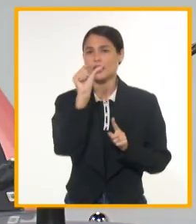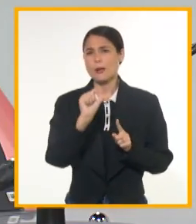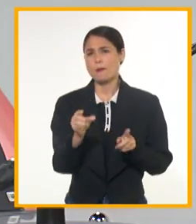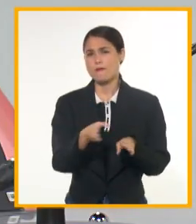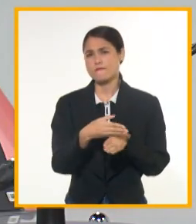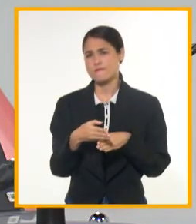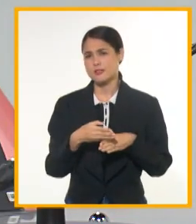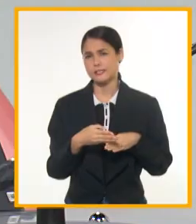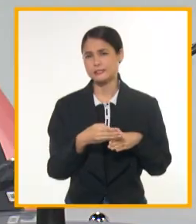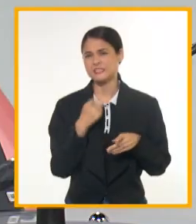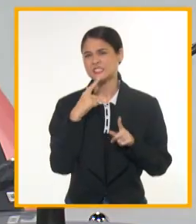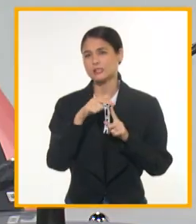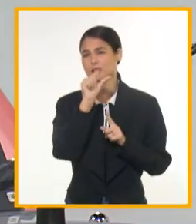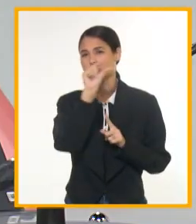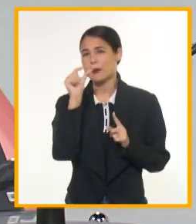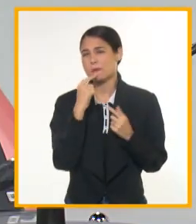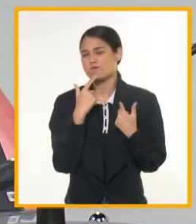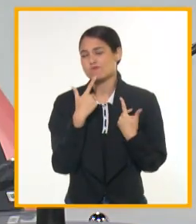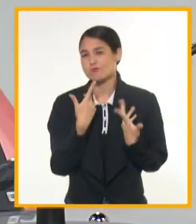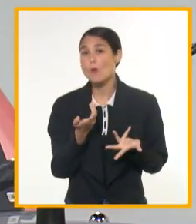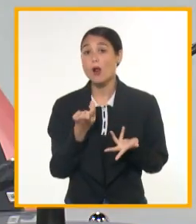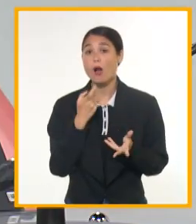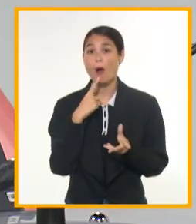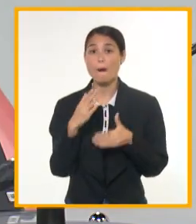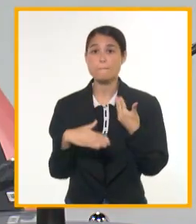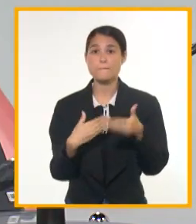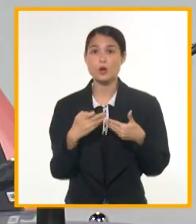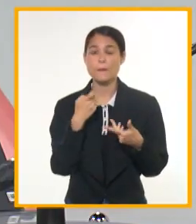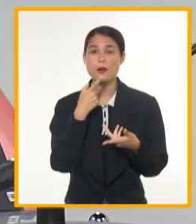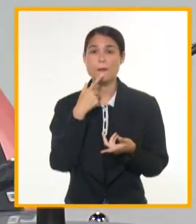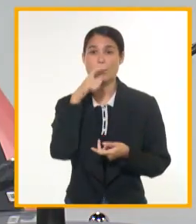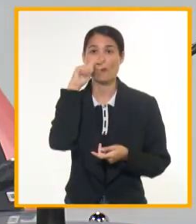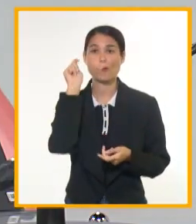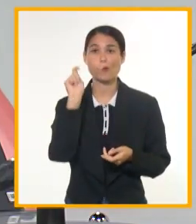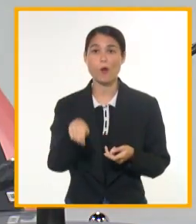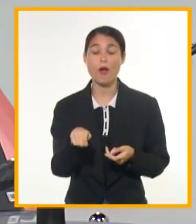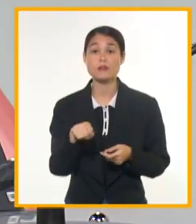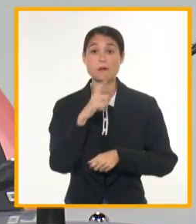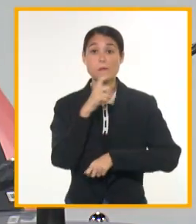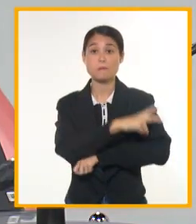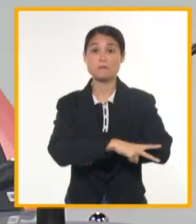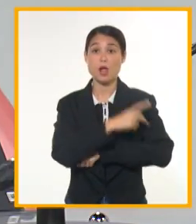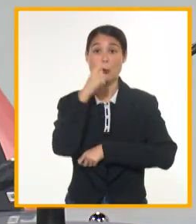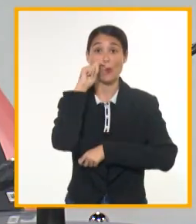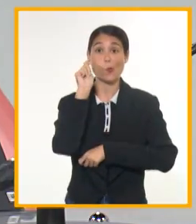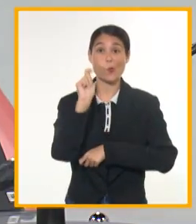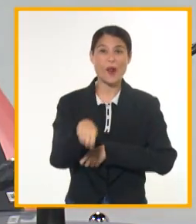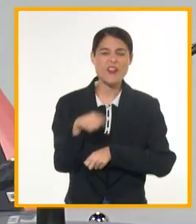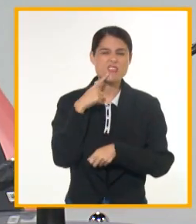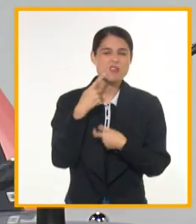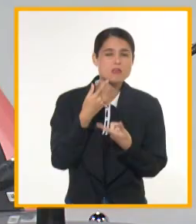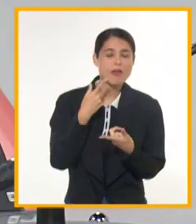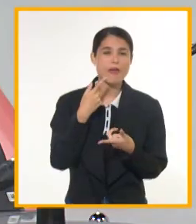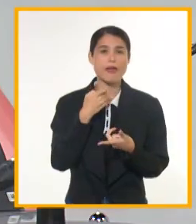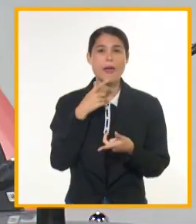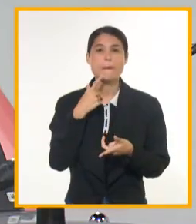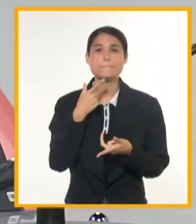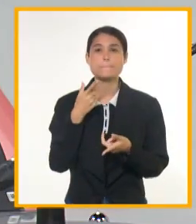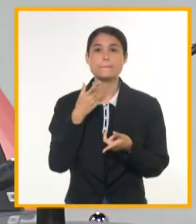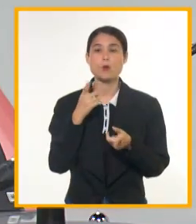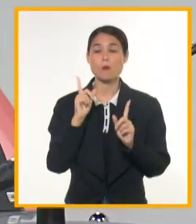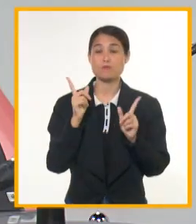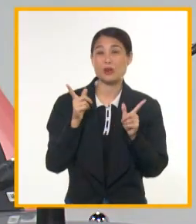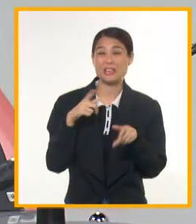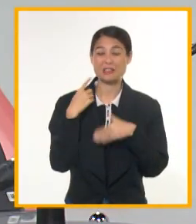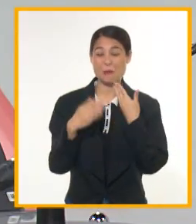hoy está la situación, la tensa situación en Ucrania en busca de ese diálogo político que dé paso a la paz,